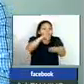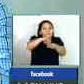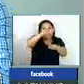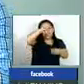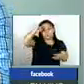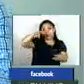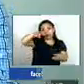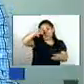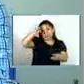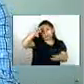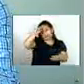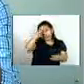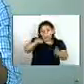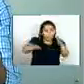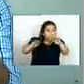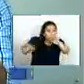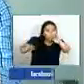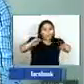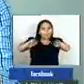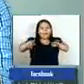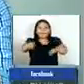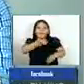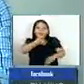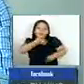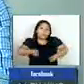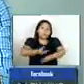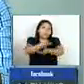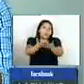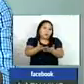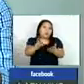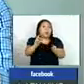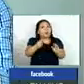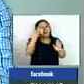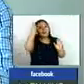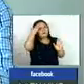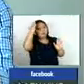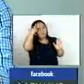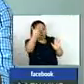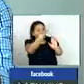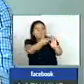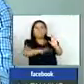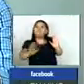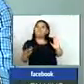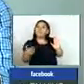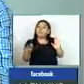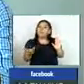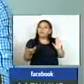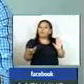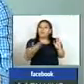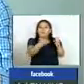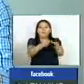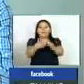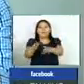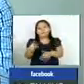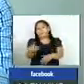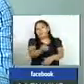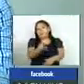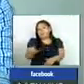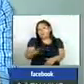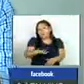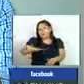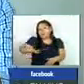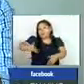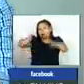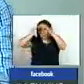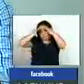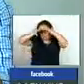llegar a nuestro cliente para dar todos nuestros productos y servicios a los diferentes sectores que nosotros atendemos en